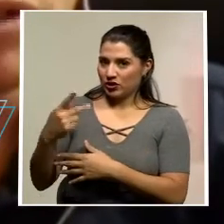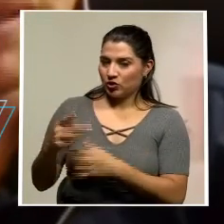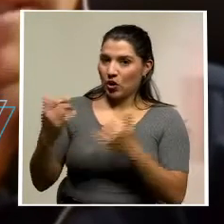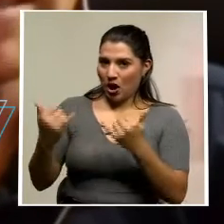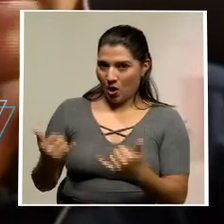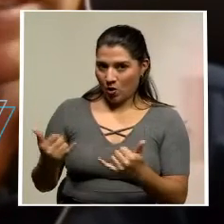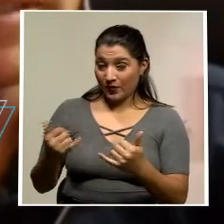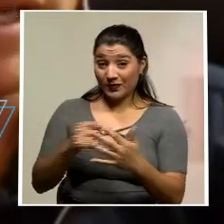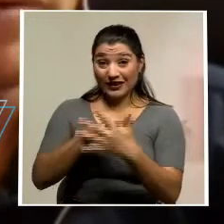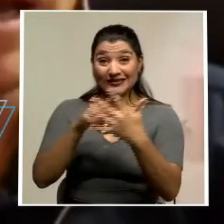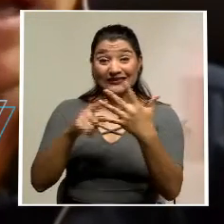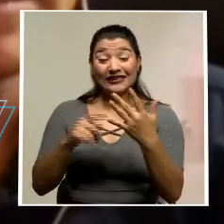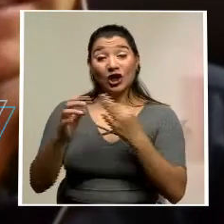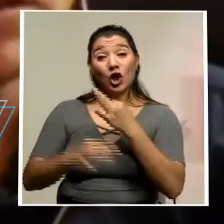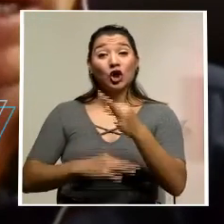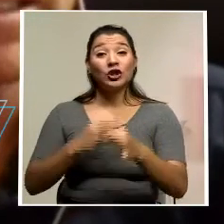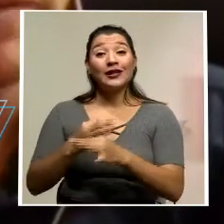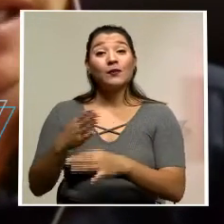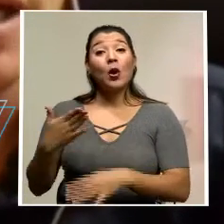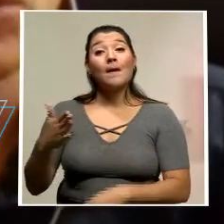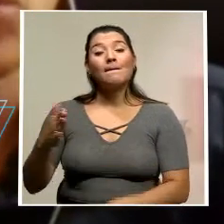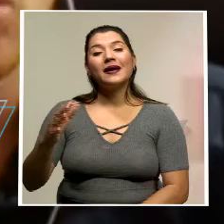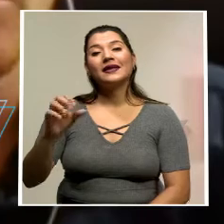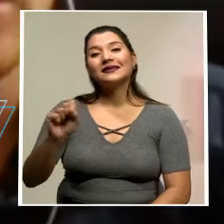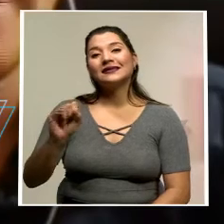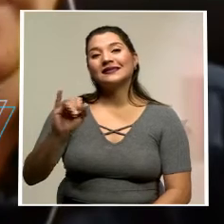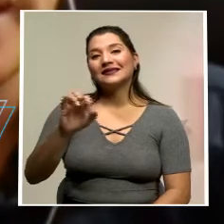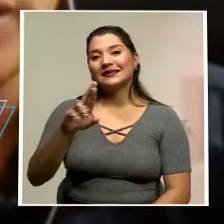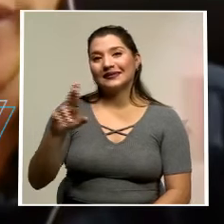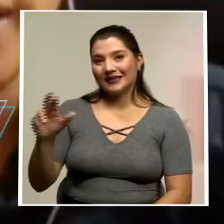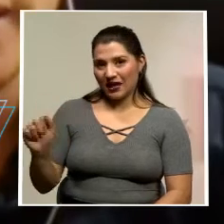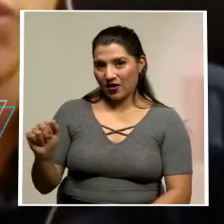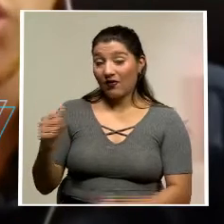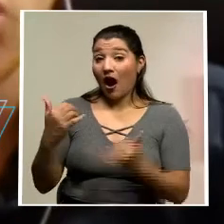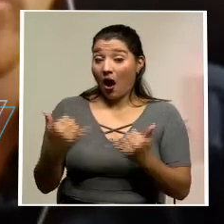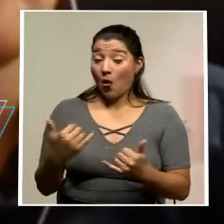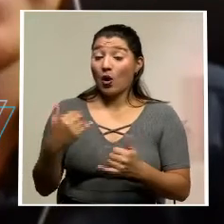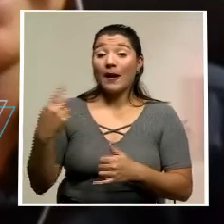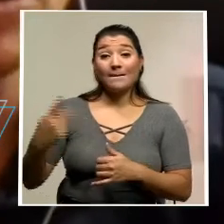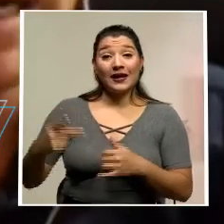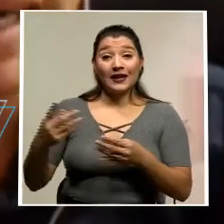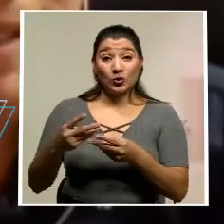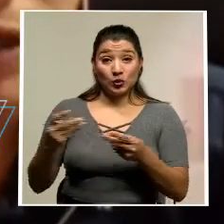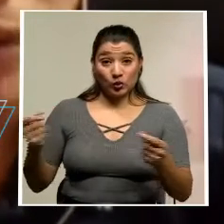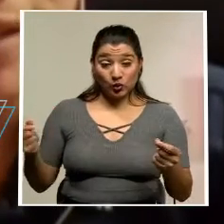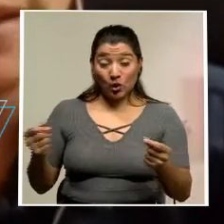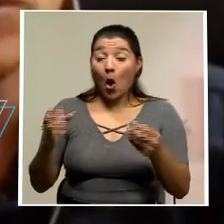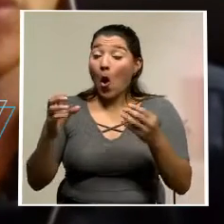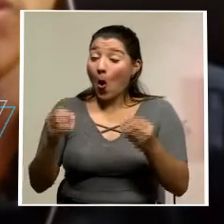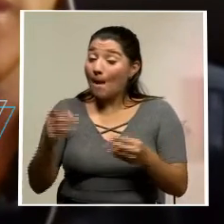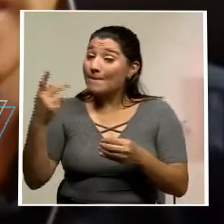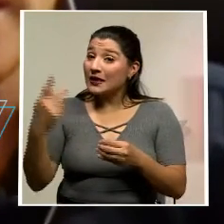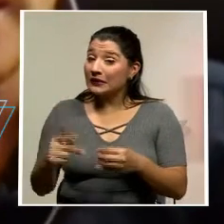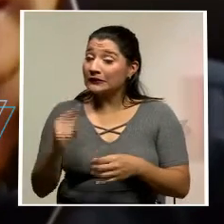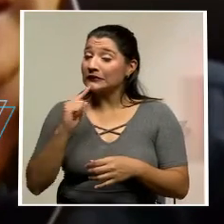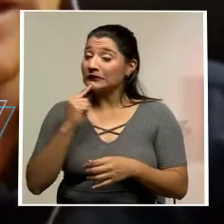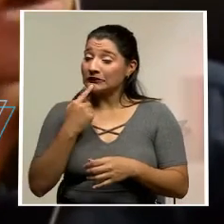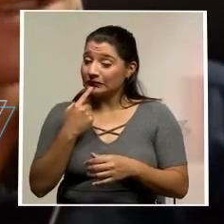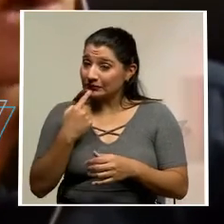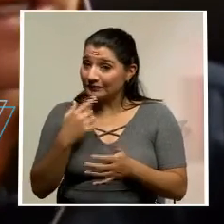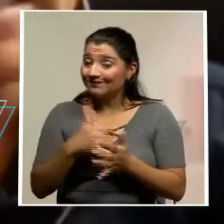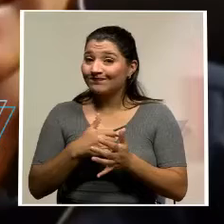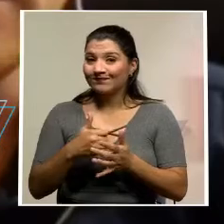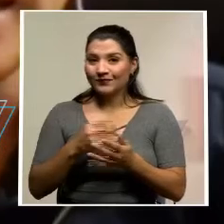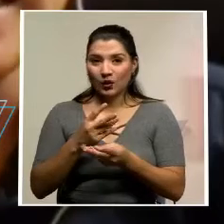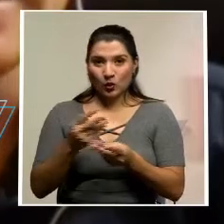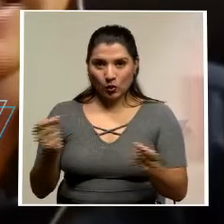5 especies de peces sierra han sido clasificados como en peligro de extinción o en peligro crítico de extinción. Eso